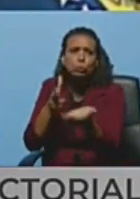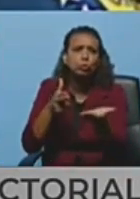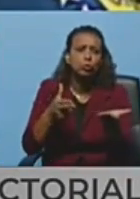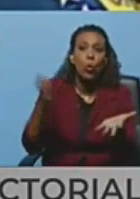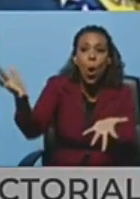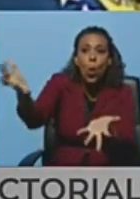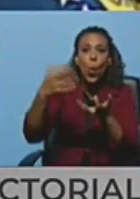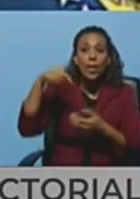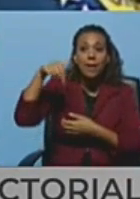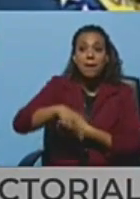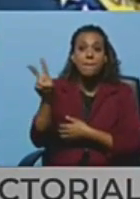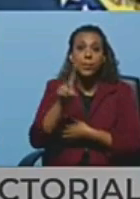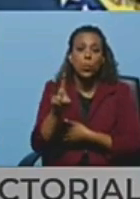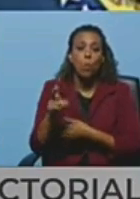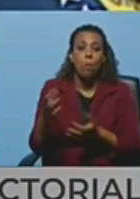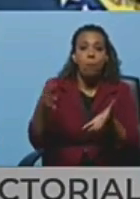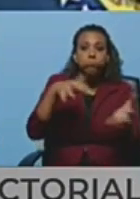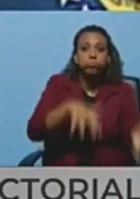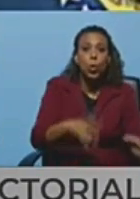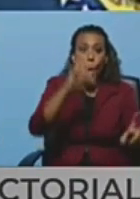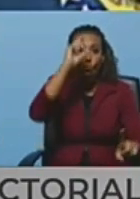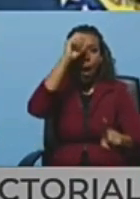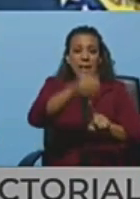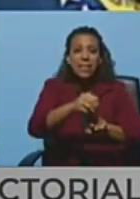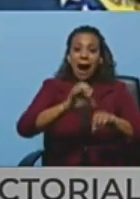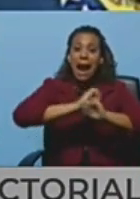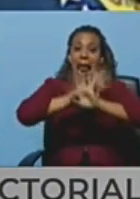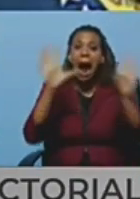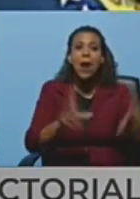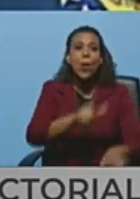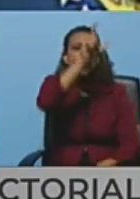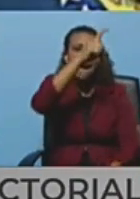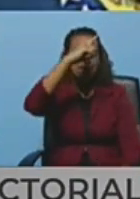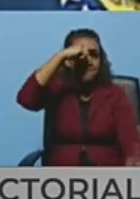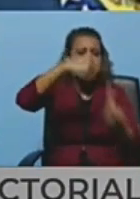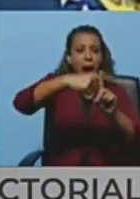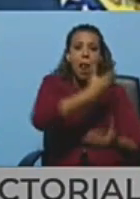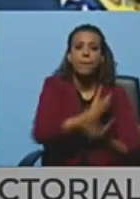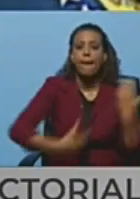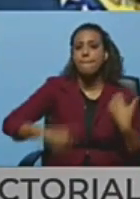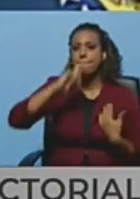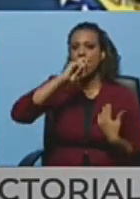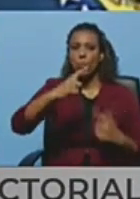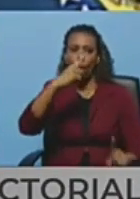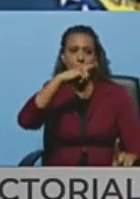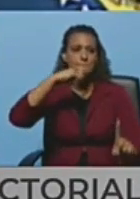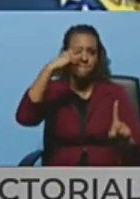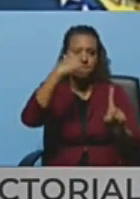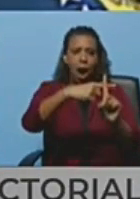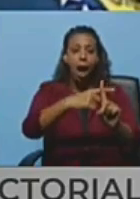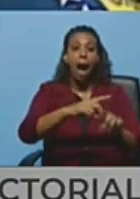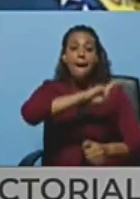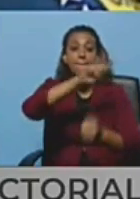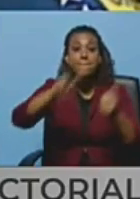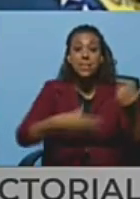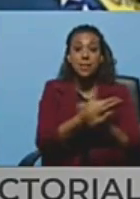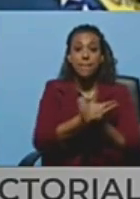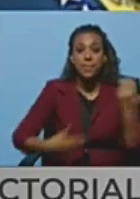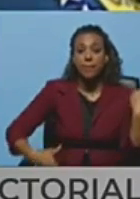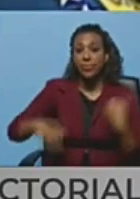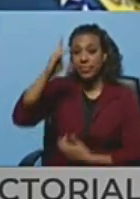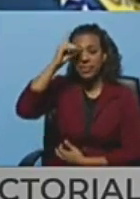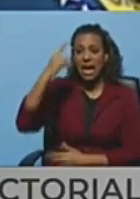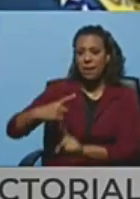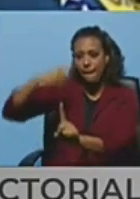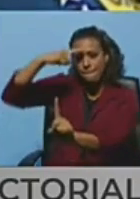para traerlos a Venezuela con objetivos muy claros de asesinar al presidente Nicolás Maduro, a la vicepresidenta